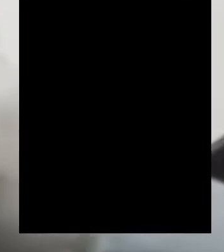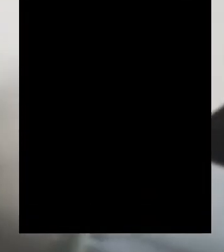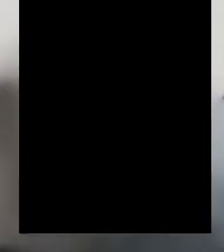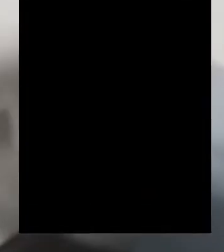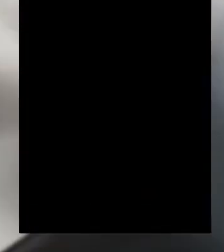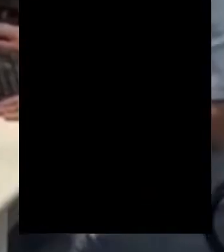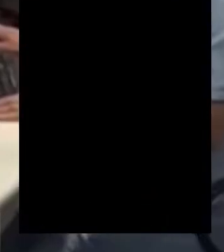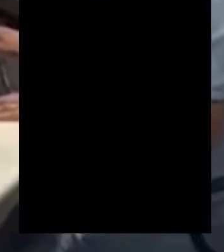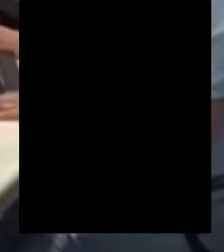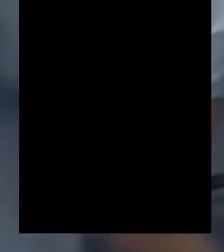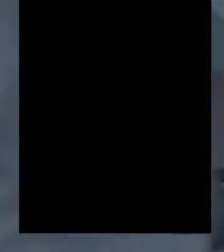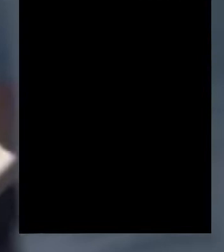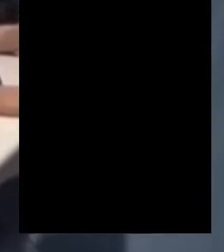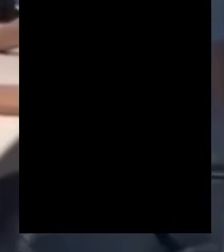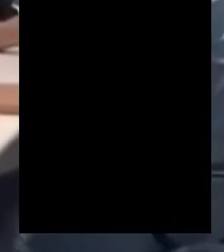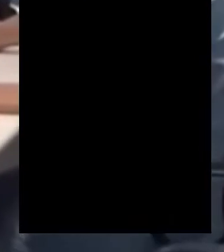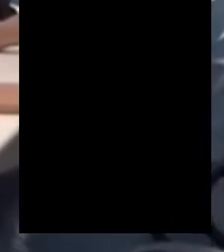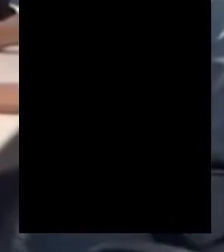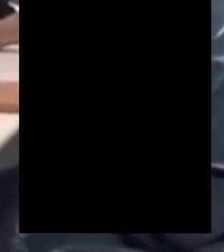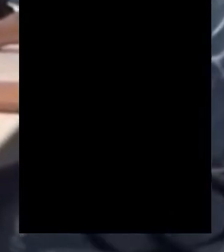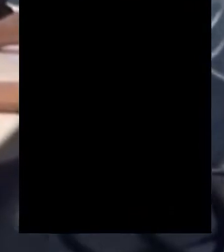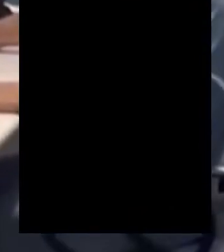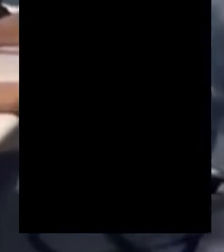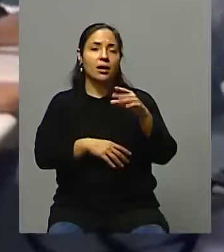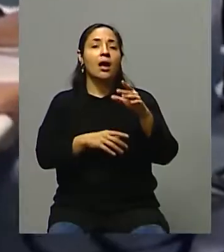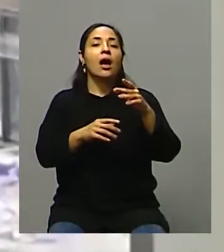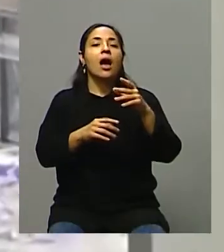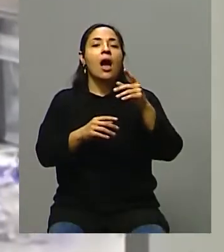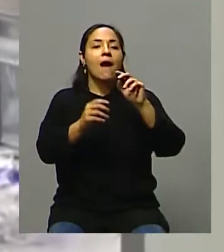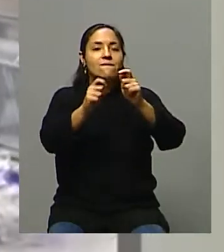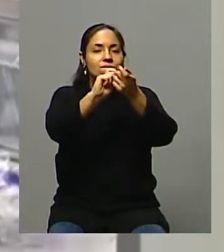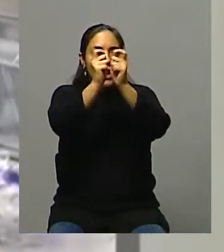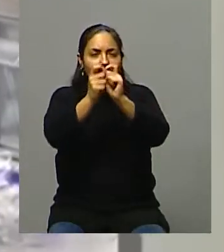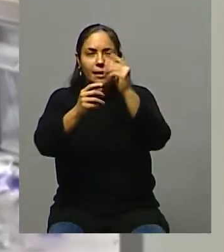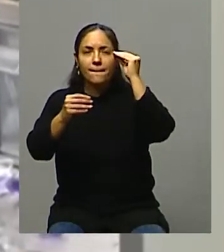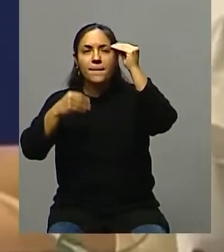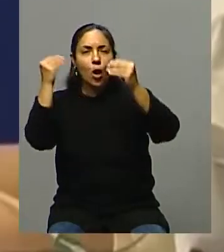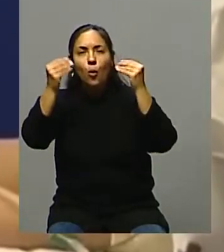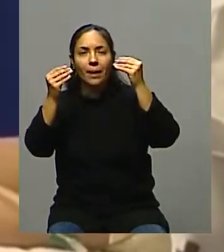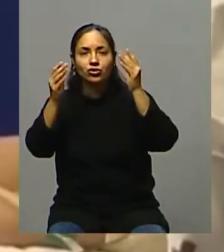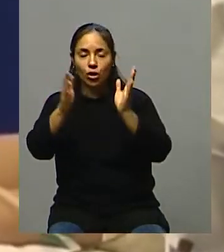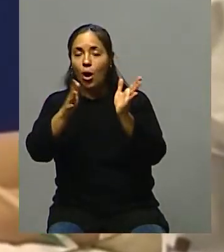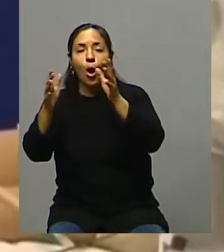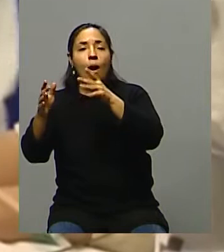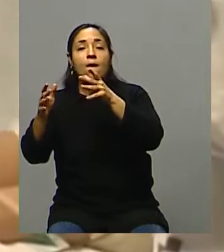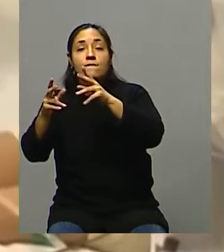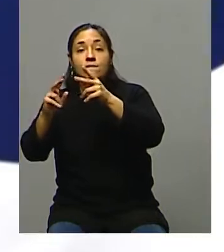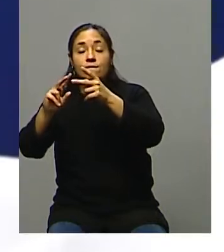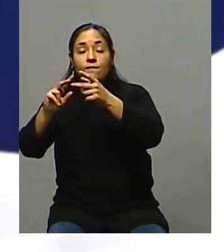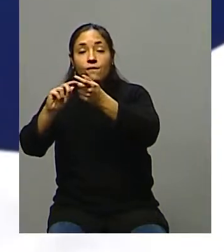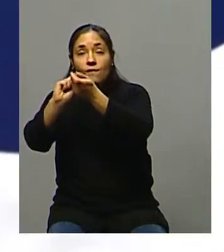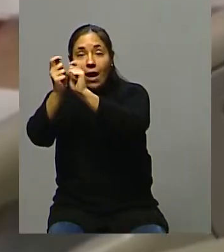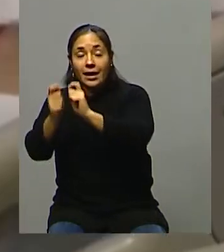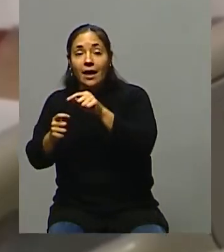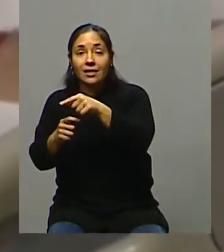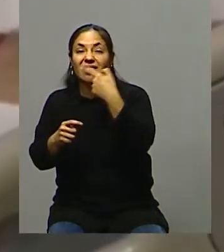variante nueva, ¿sí? Que se les llama variantes de preocupación, variantes de interés, ¿sí? O sea, hay distintos términos